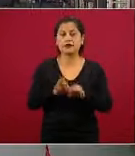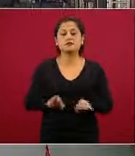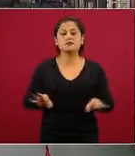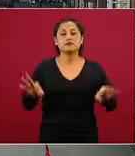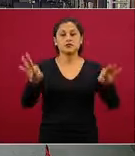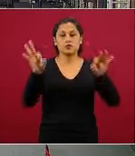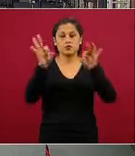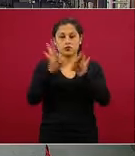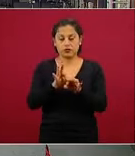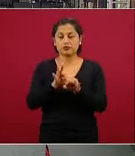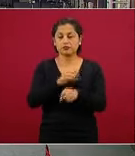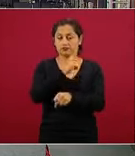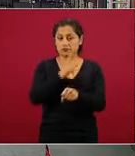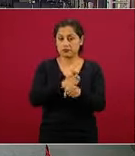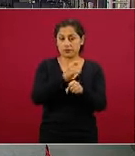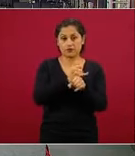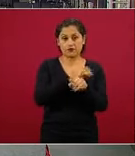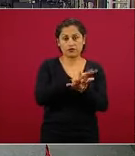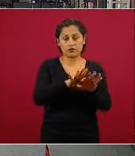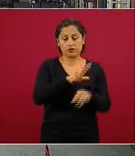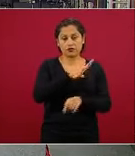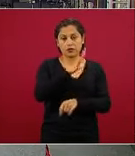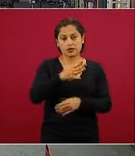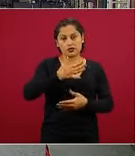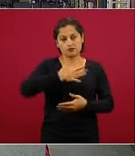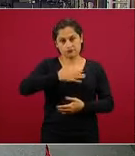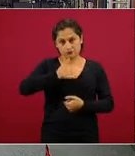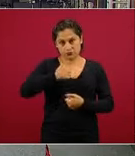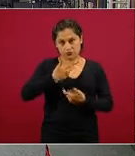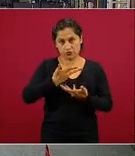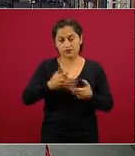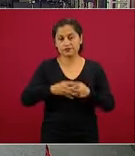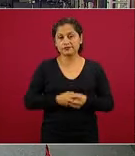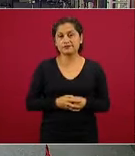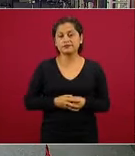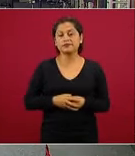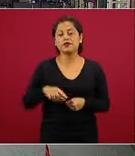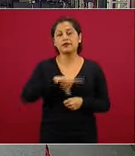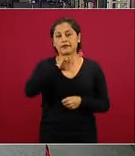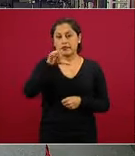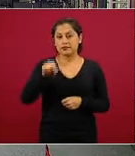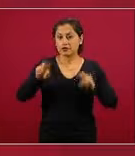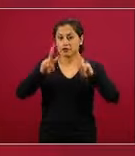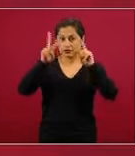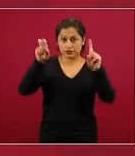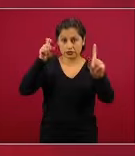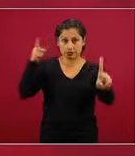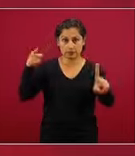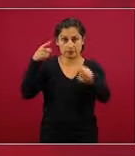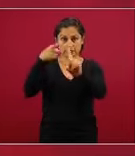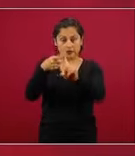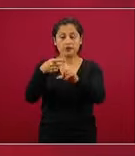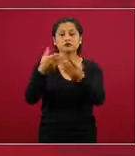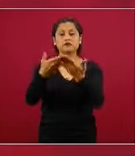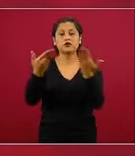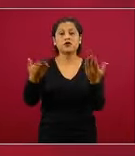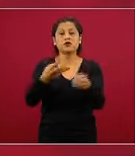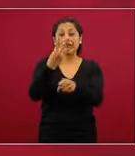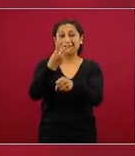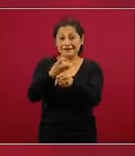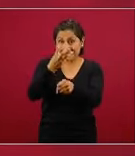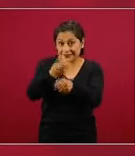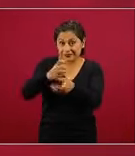Vamos a tener el informe técnico que presentaré yo mismo y vamos a tener un tema específico que es la tercera sesión a la